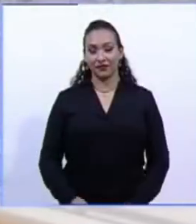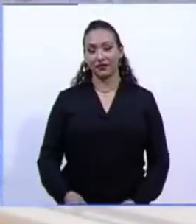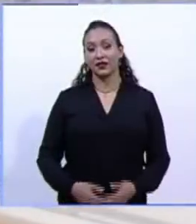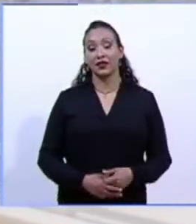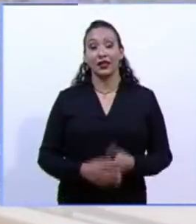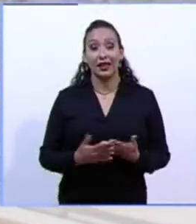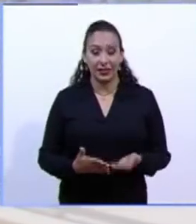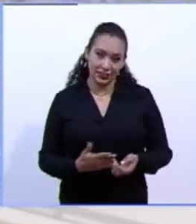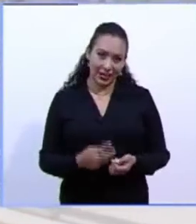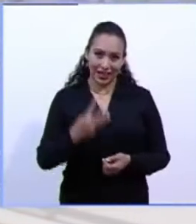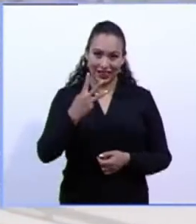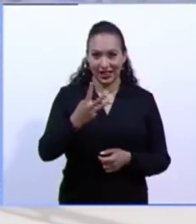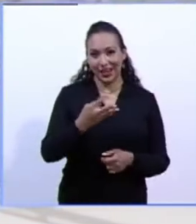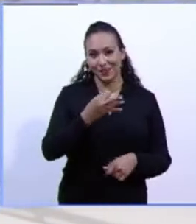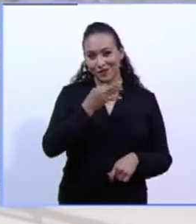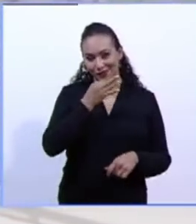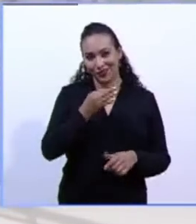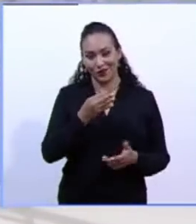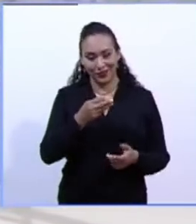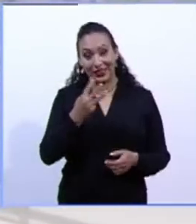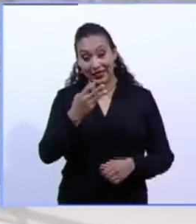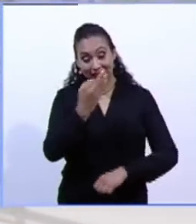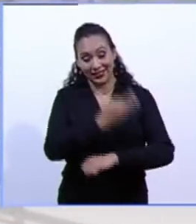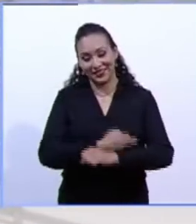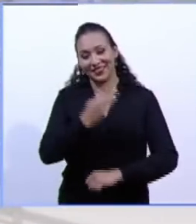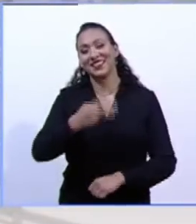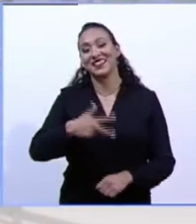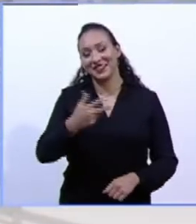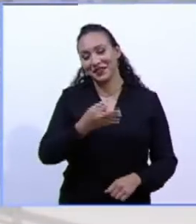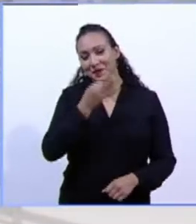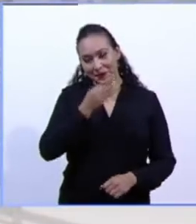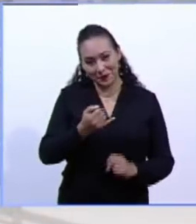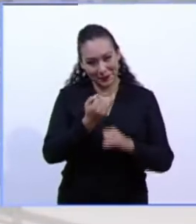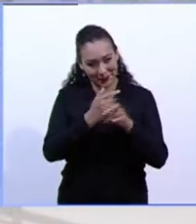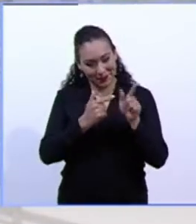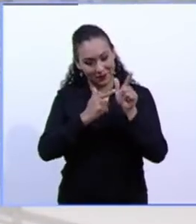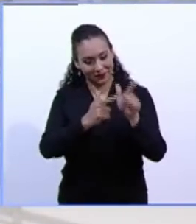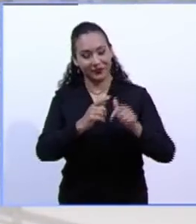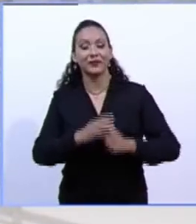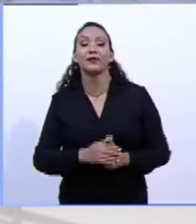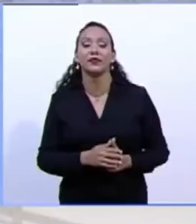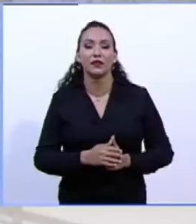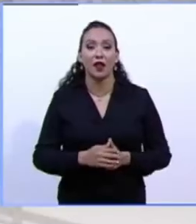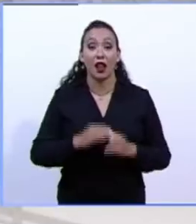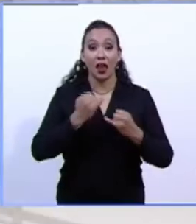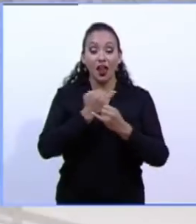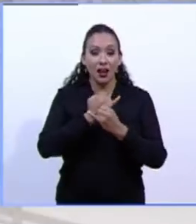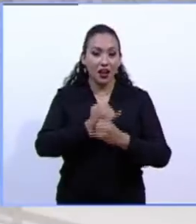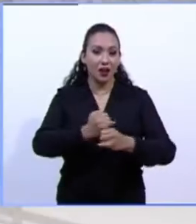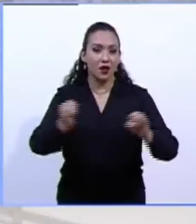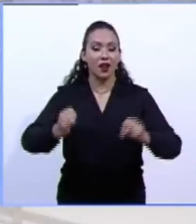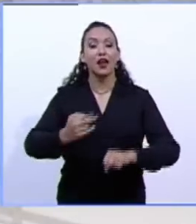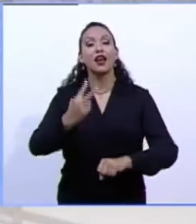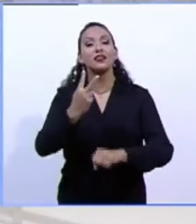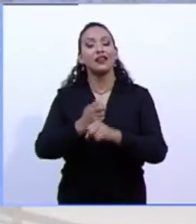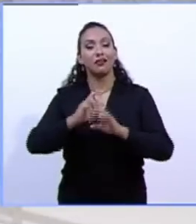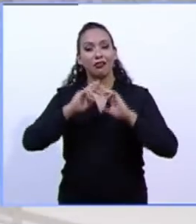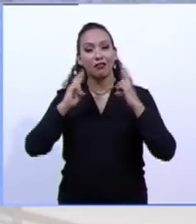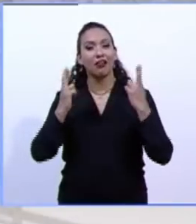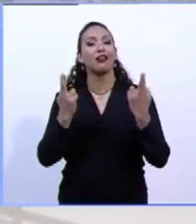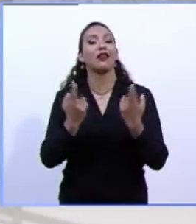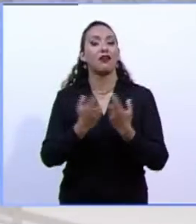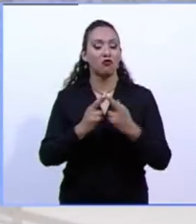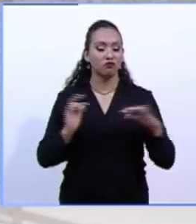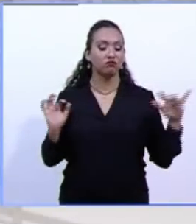Trece minutos después de las 3 de la tarde, vámonos con más información en el marco de la inauguración de la segunda reunión